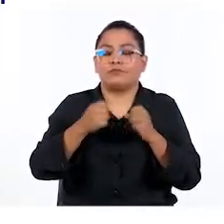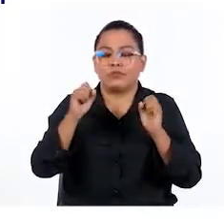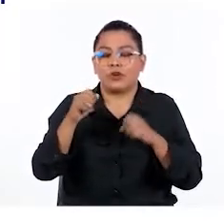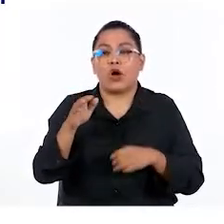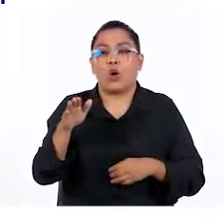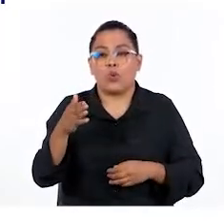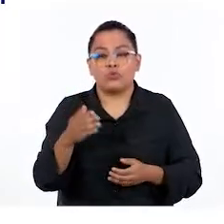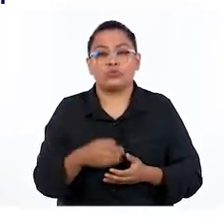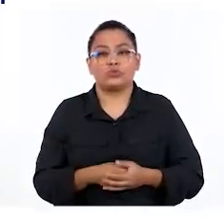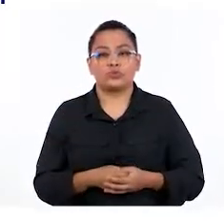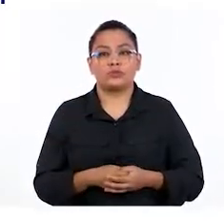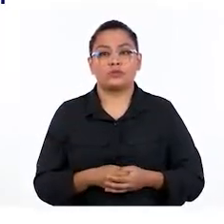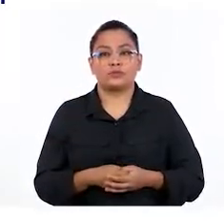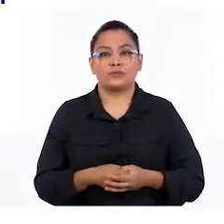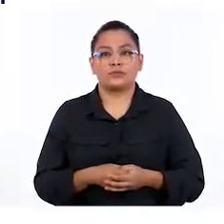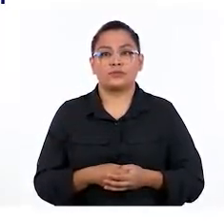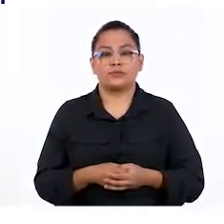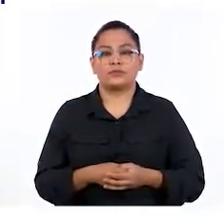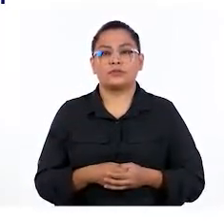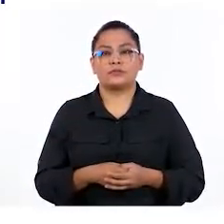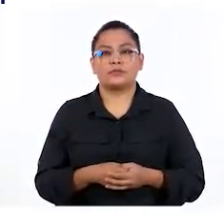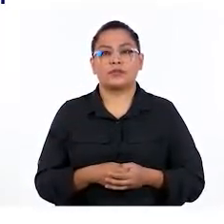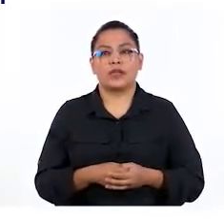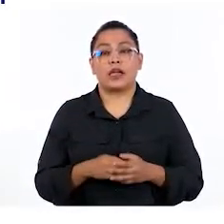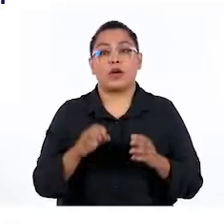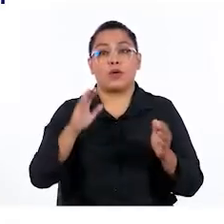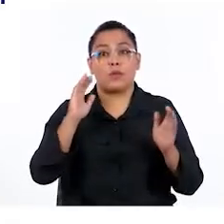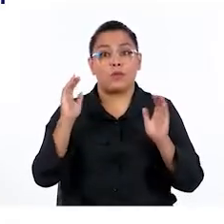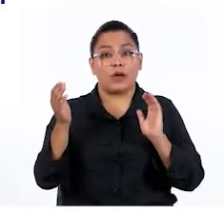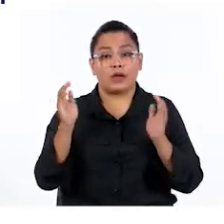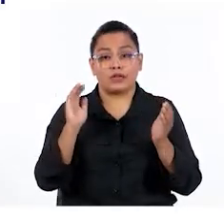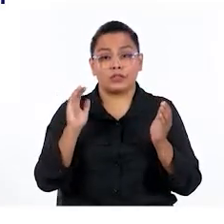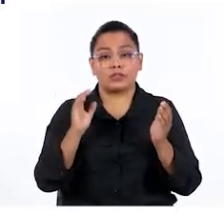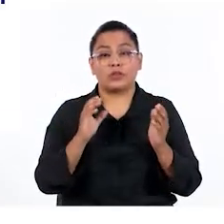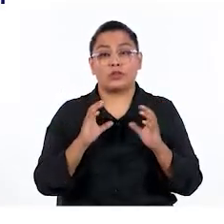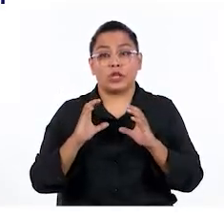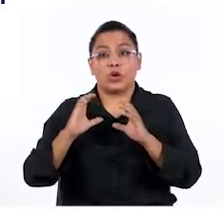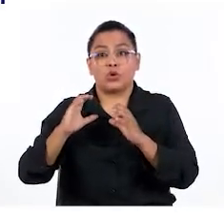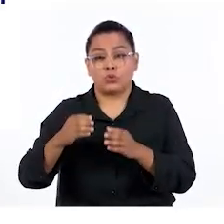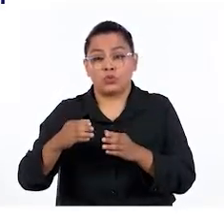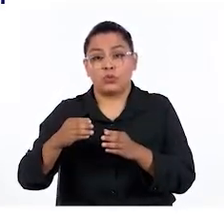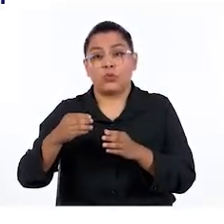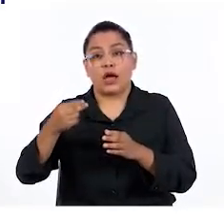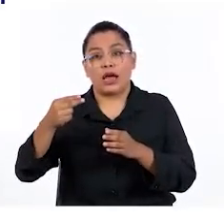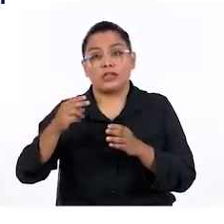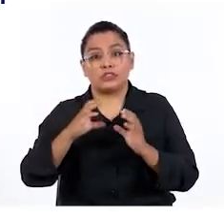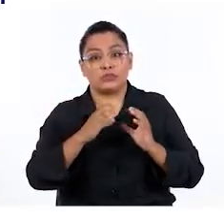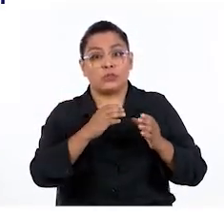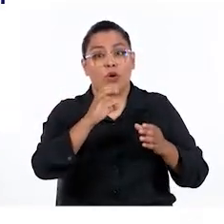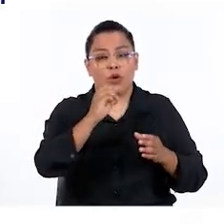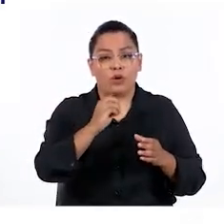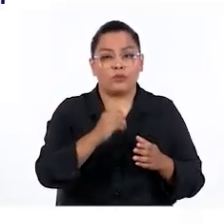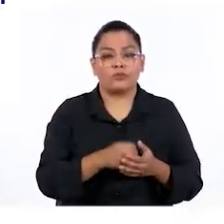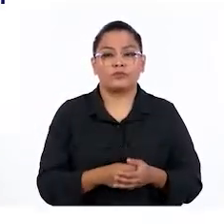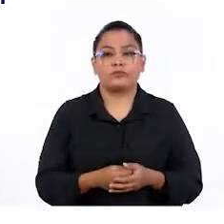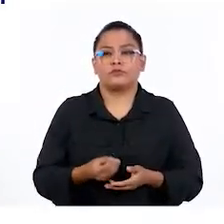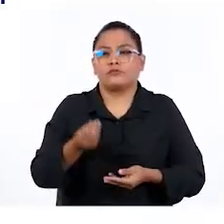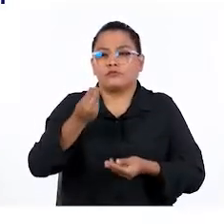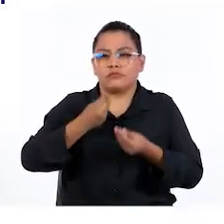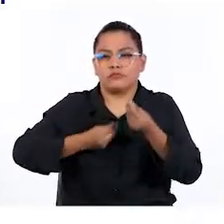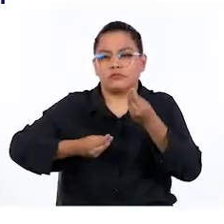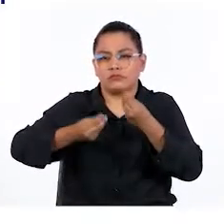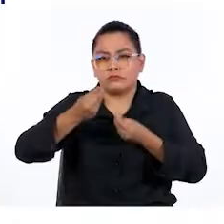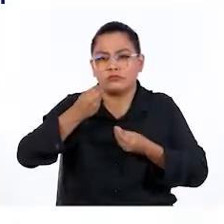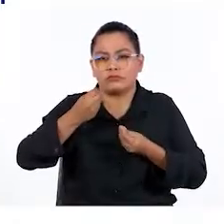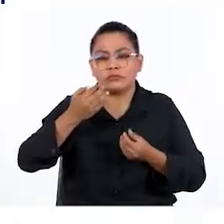molécula con muchos grupos hidroxilos u OHs. A medida digerimos los alimentos, pasamos de una forma